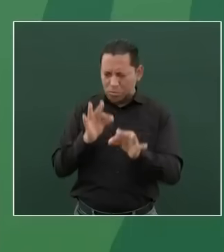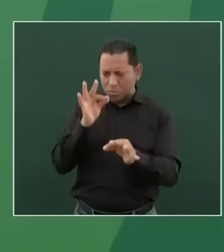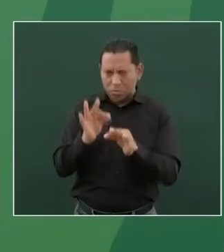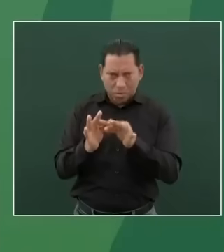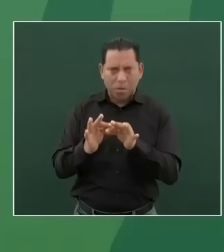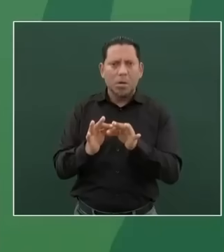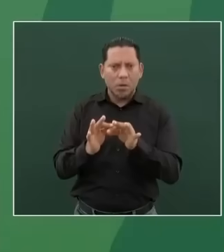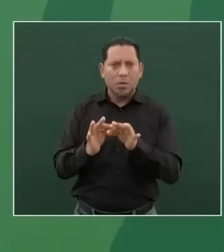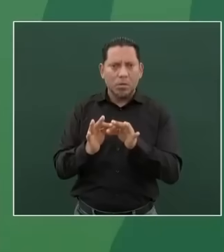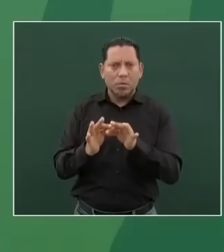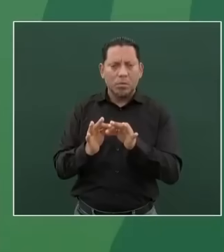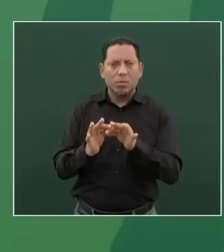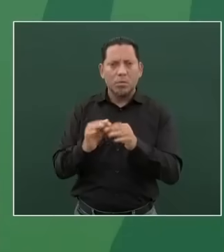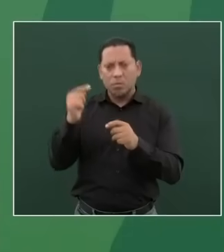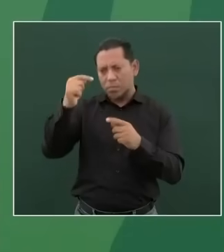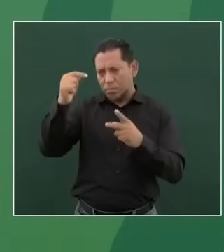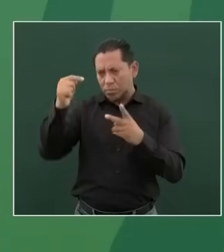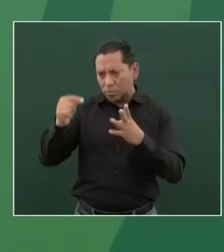en todos los